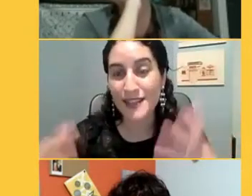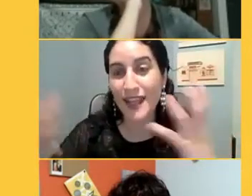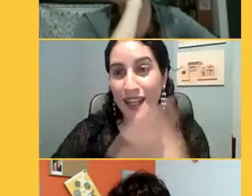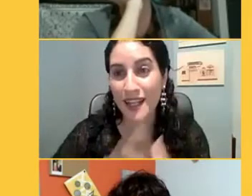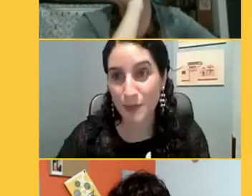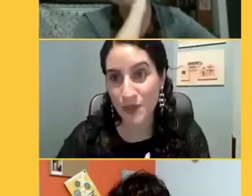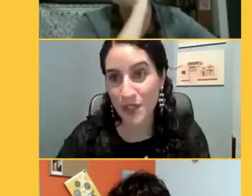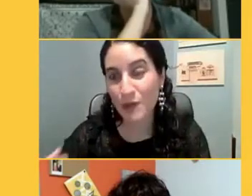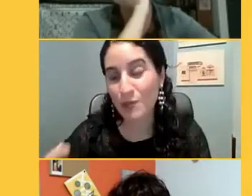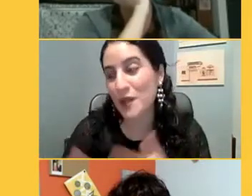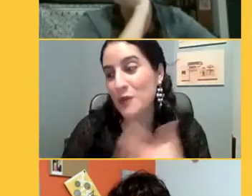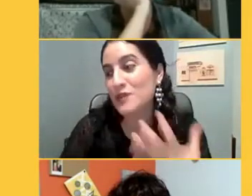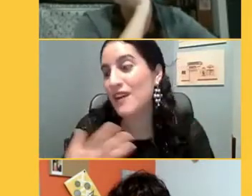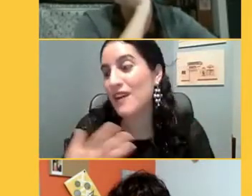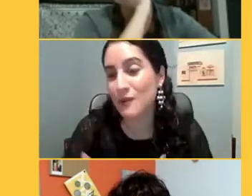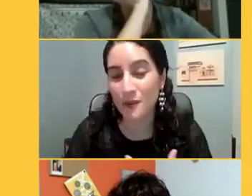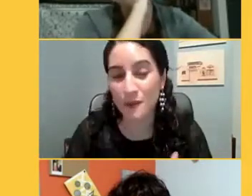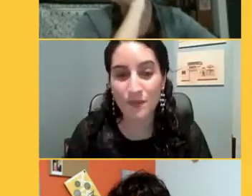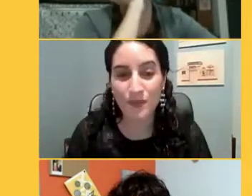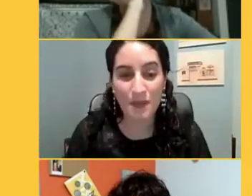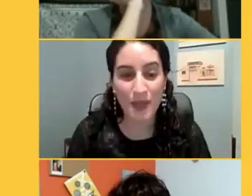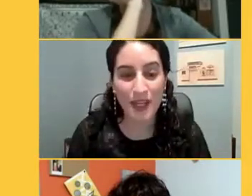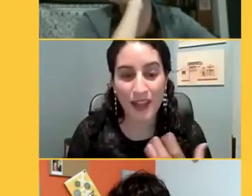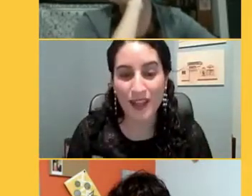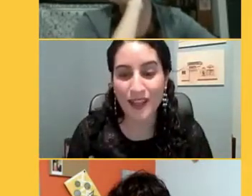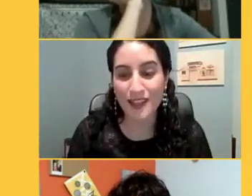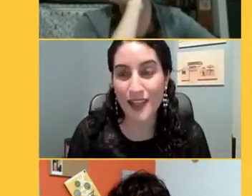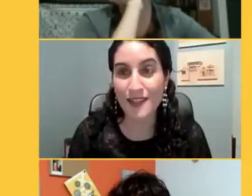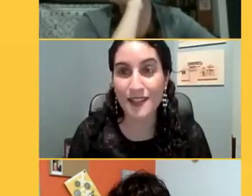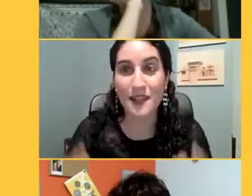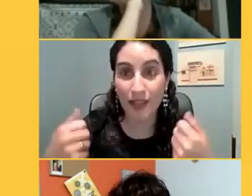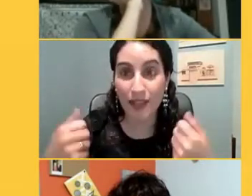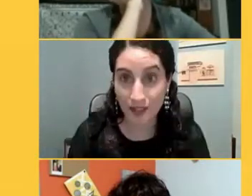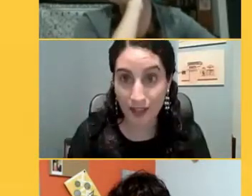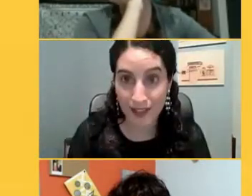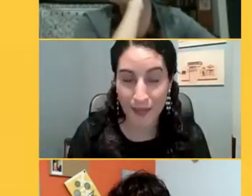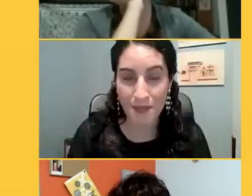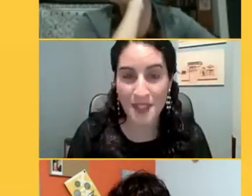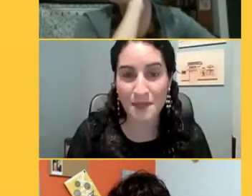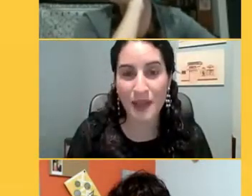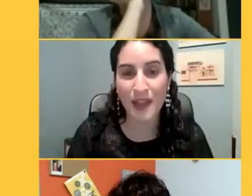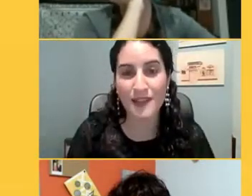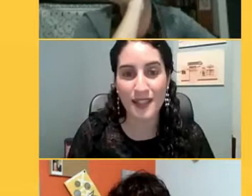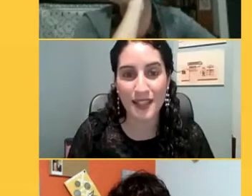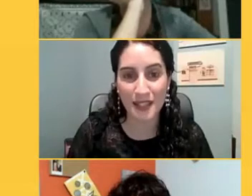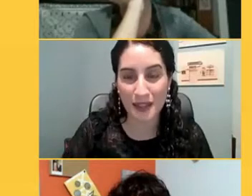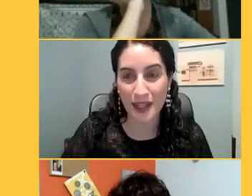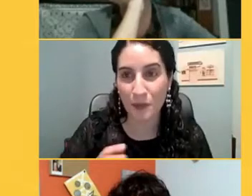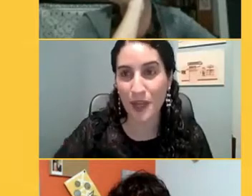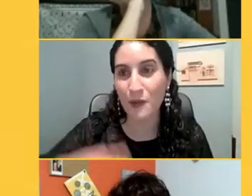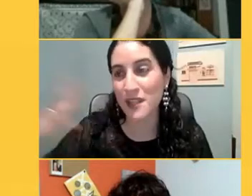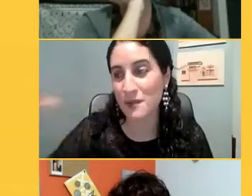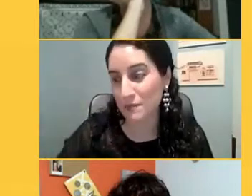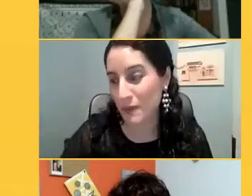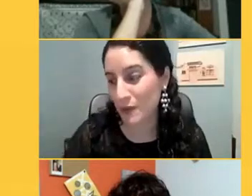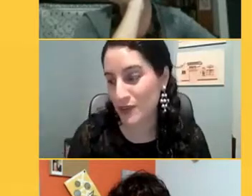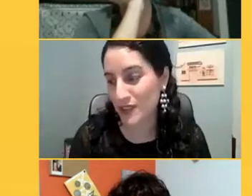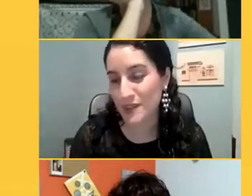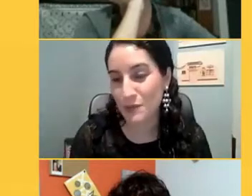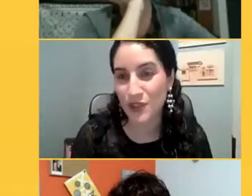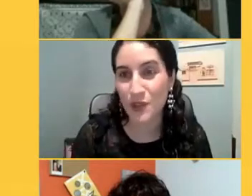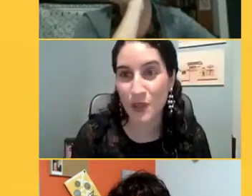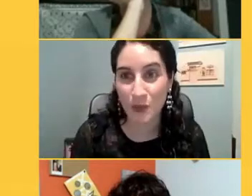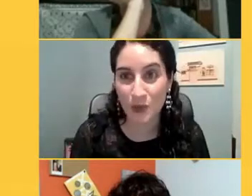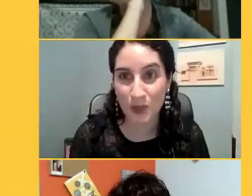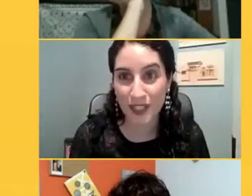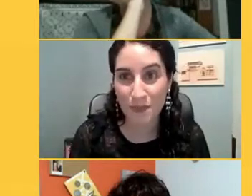renovar la sala del museo, pero era un trabajo para realizarse en la sala misma, así que algunas cosas las